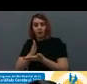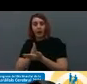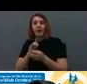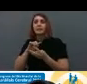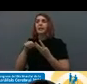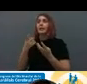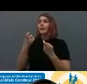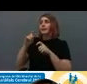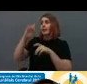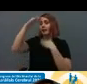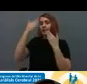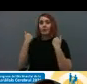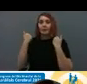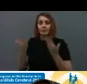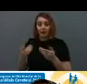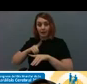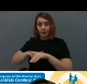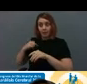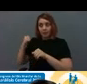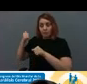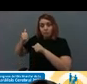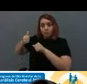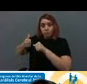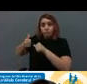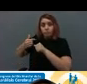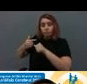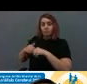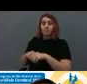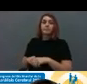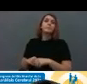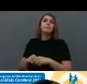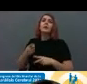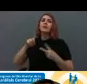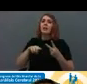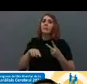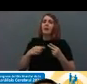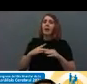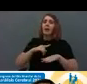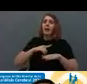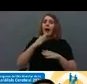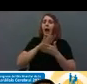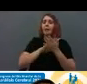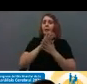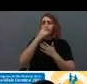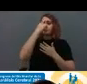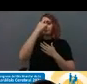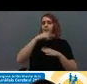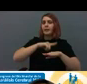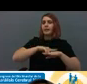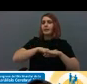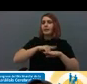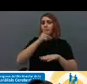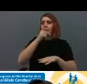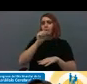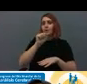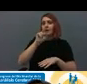cita atención temprana, todo ese tiempo cronológico, cronos. Pero también tenemos que considerar el tiempo kairos, ese